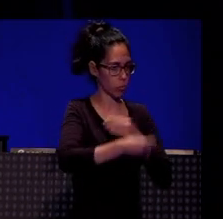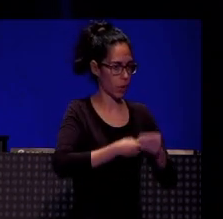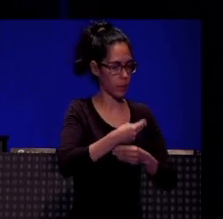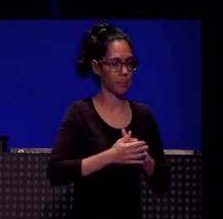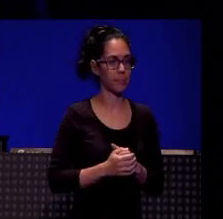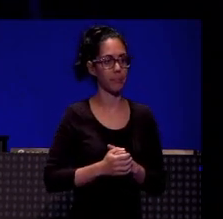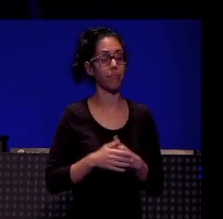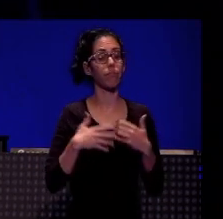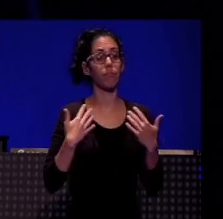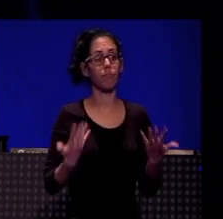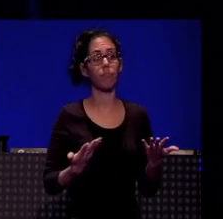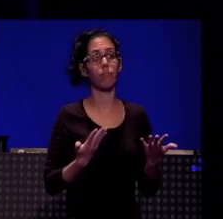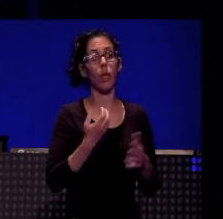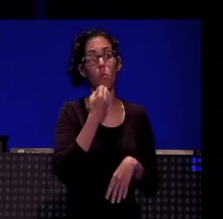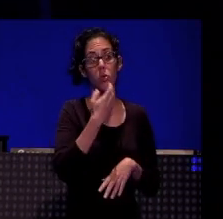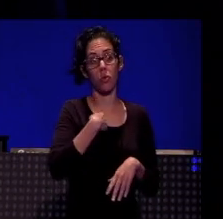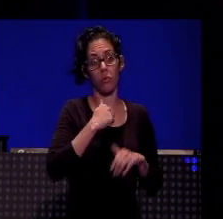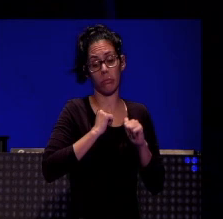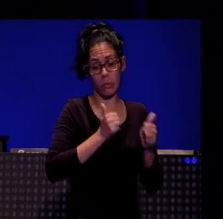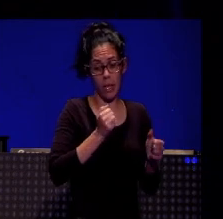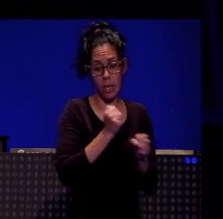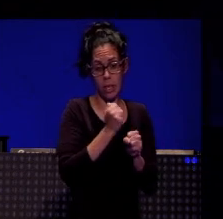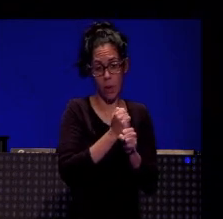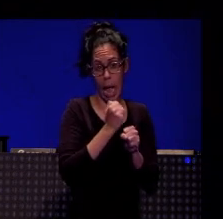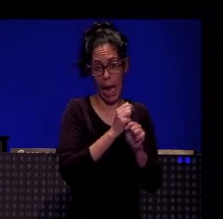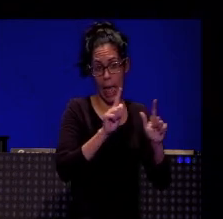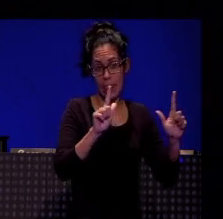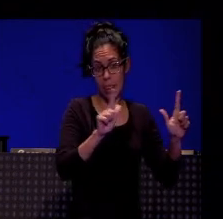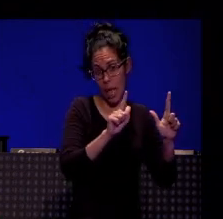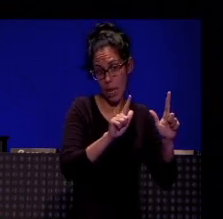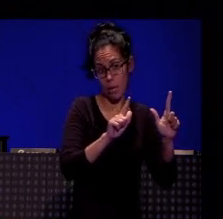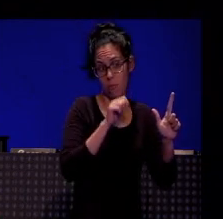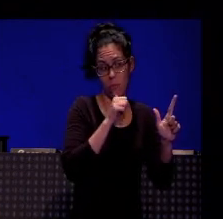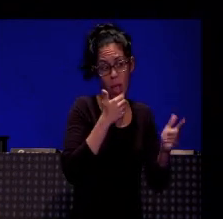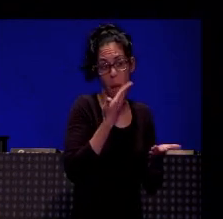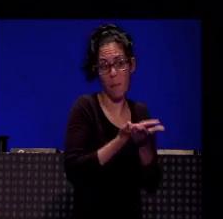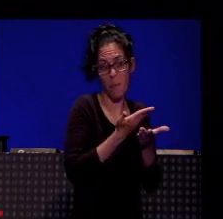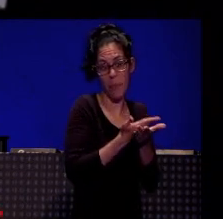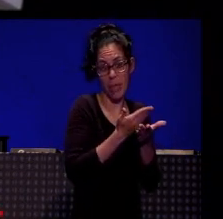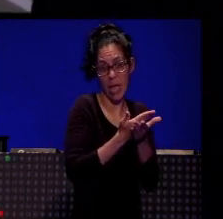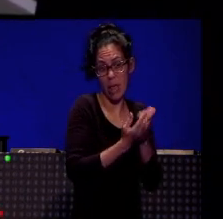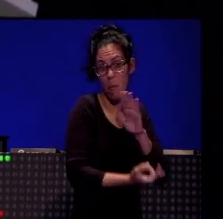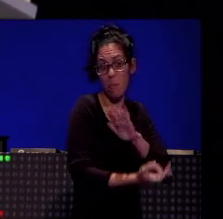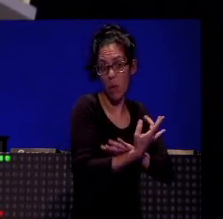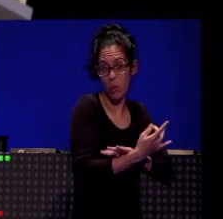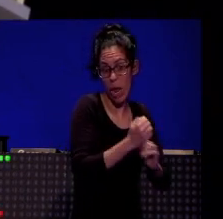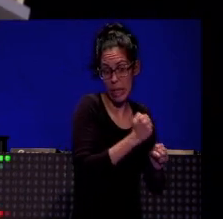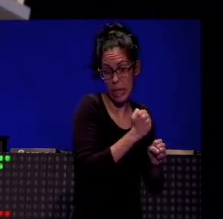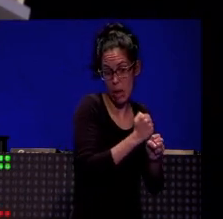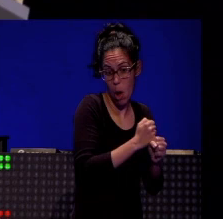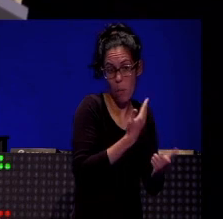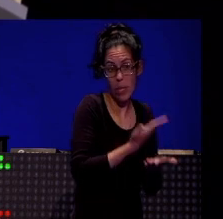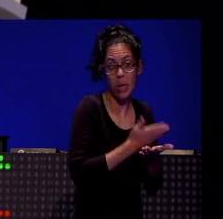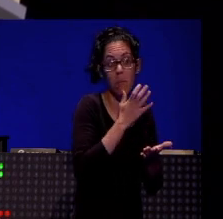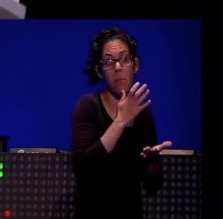entonces bueno yo empecé a trabajar en la tele porque fuerte y el trabajo de productora pero me salió trabajo de